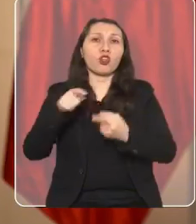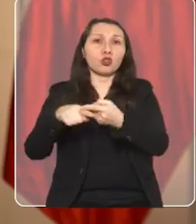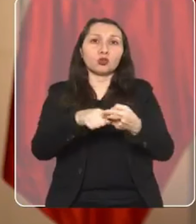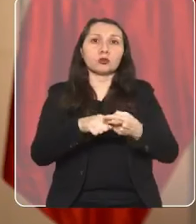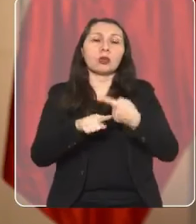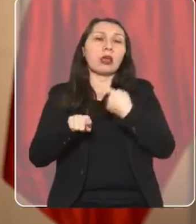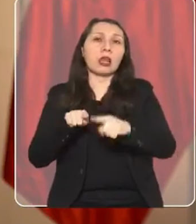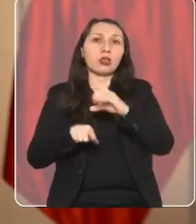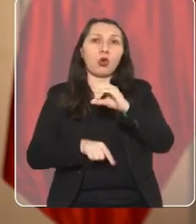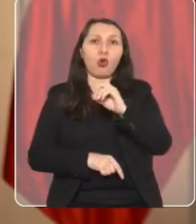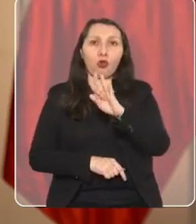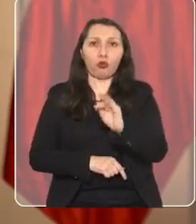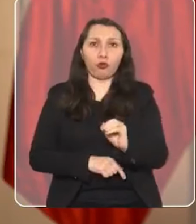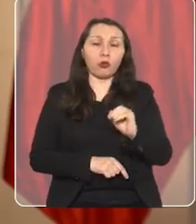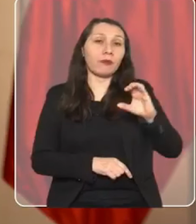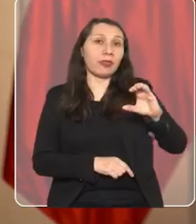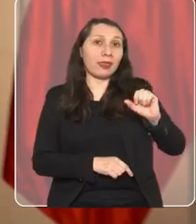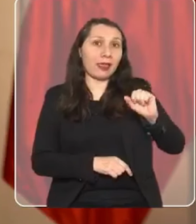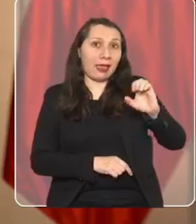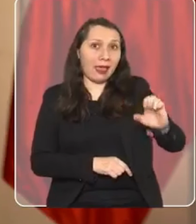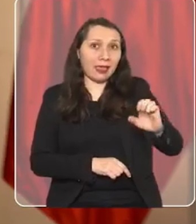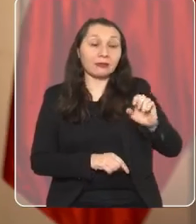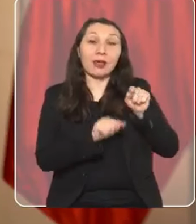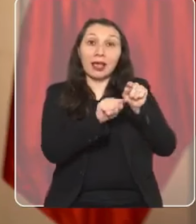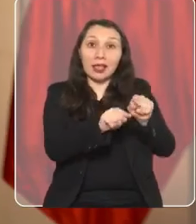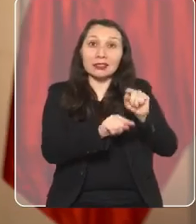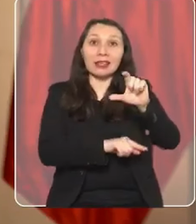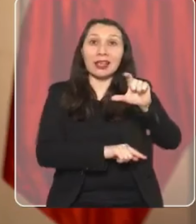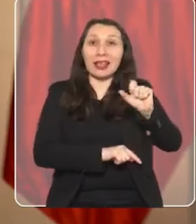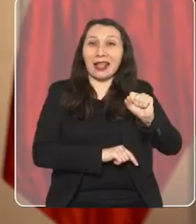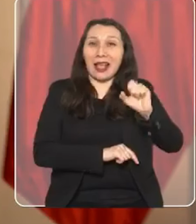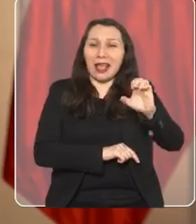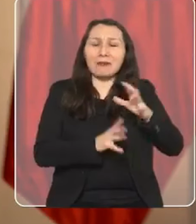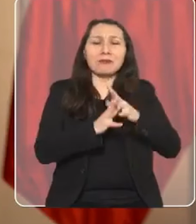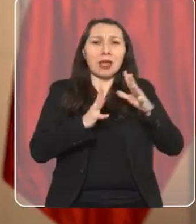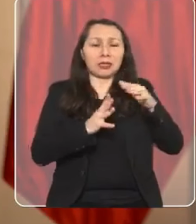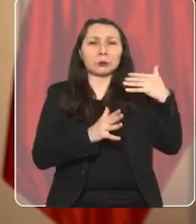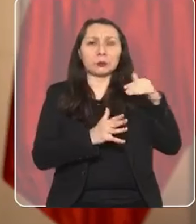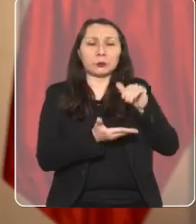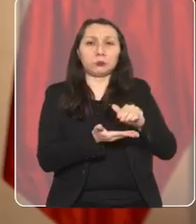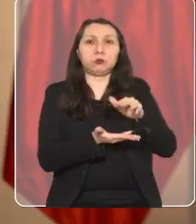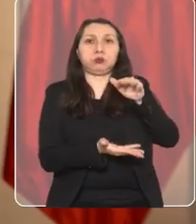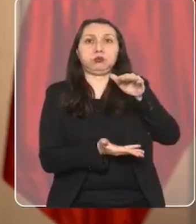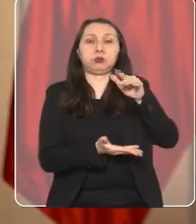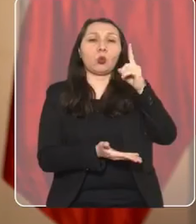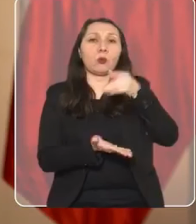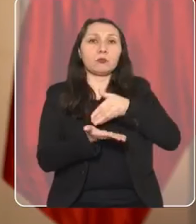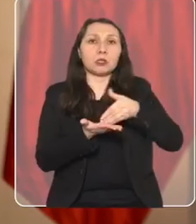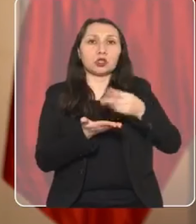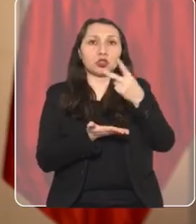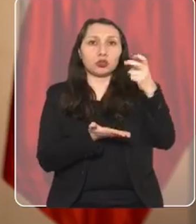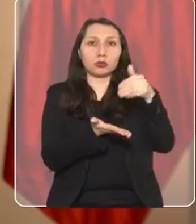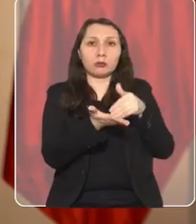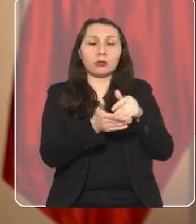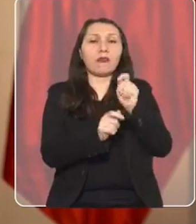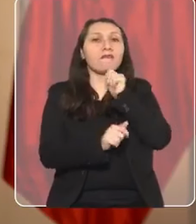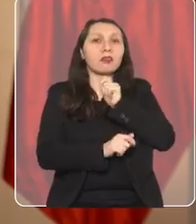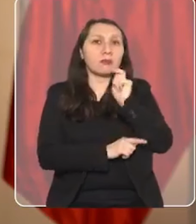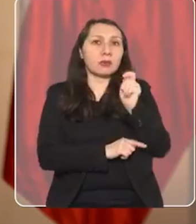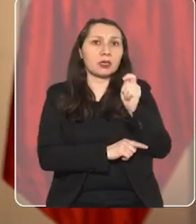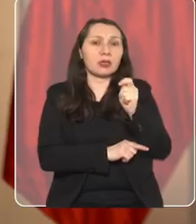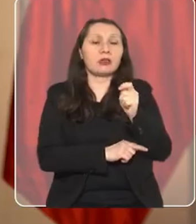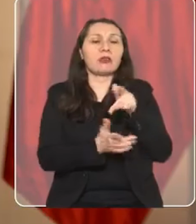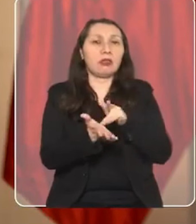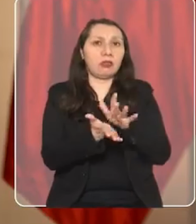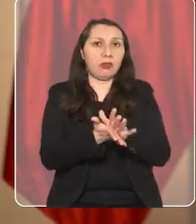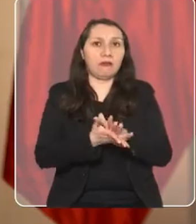crédito corfo o cae y de ellas el cae es el instrumento más significativo con 1,200000 deudores y